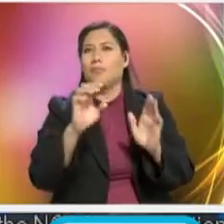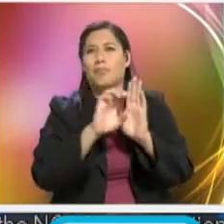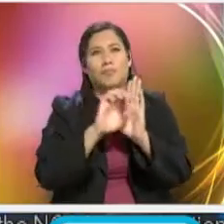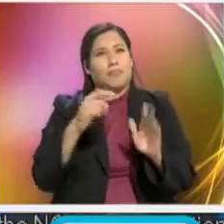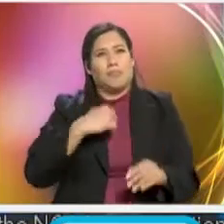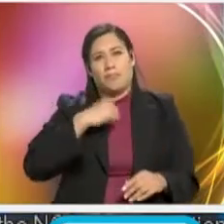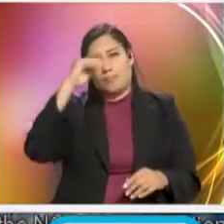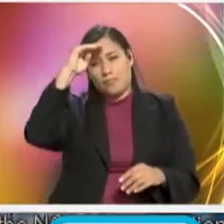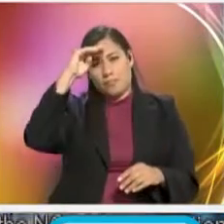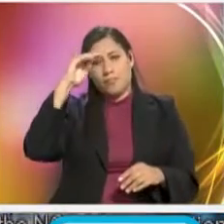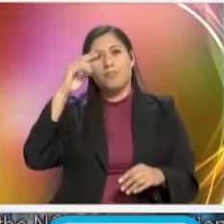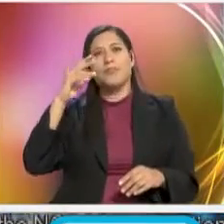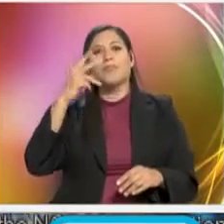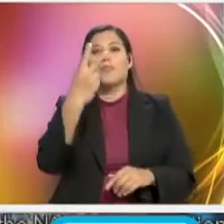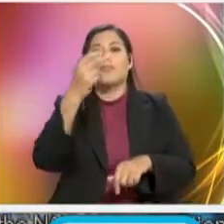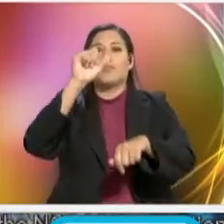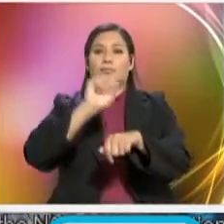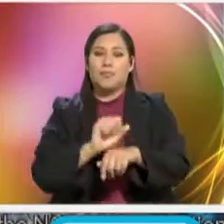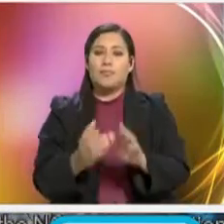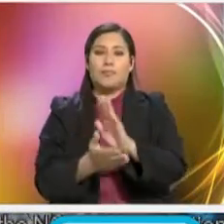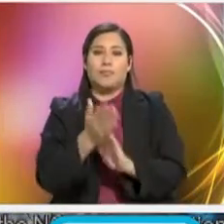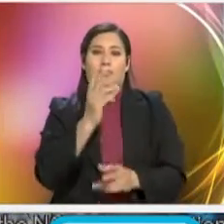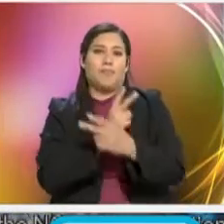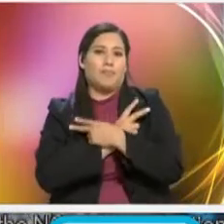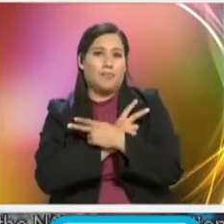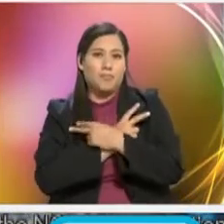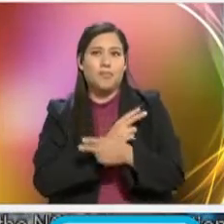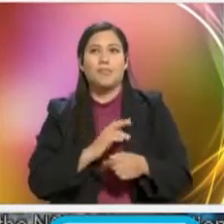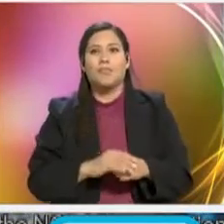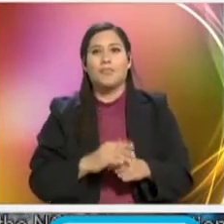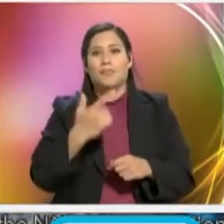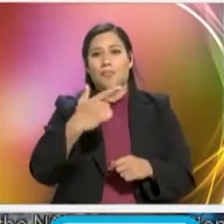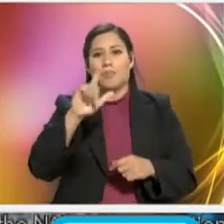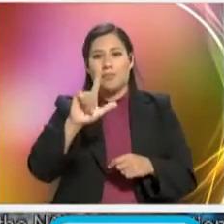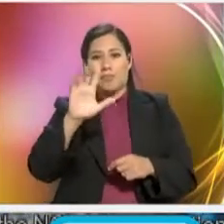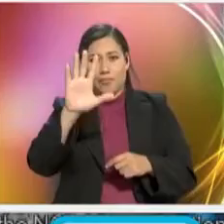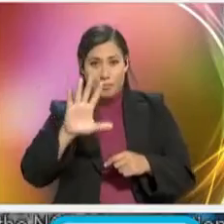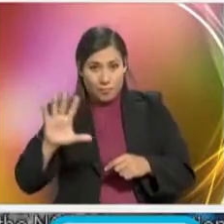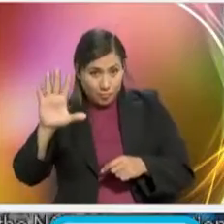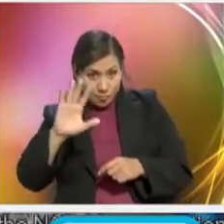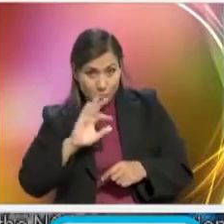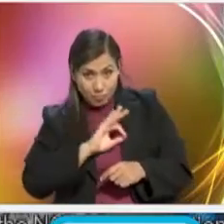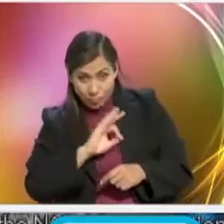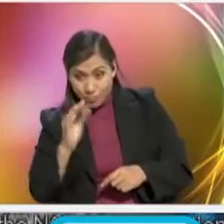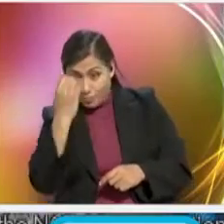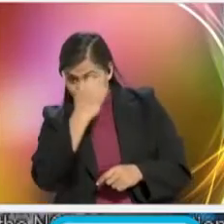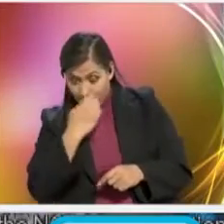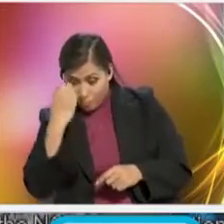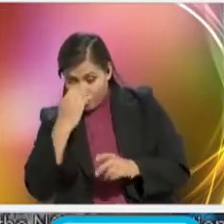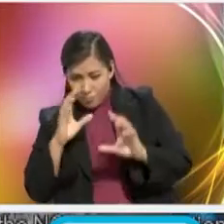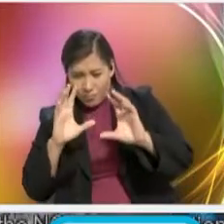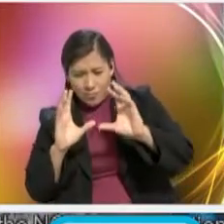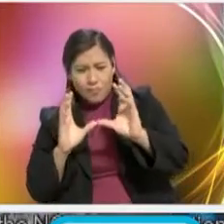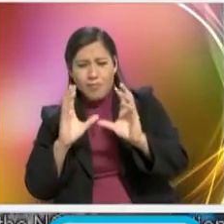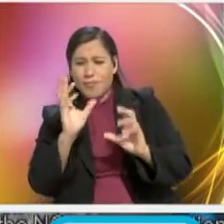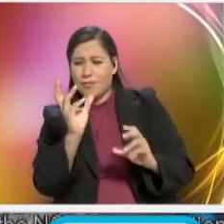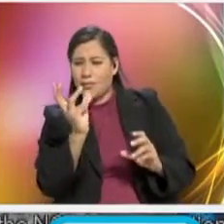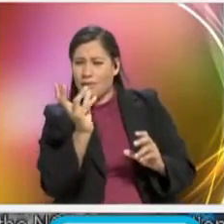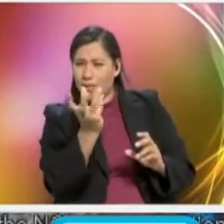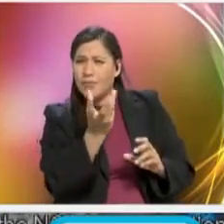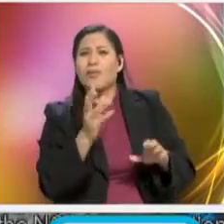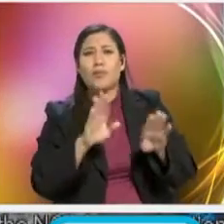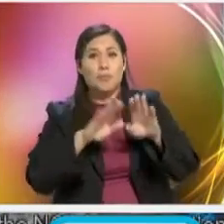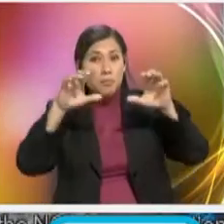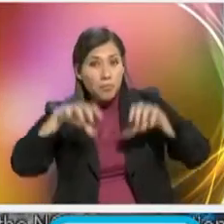modelar. irme en 2 semanas de vacaciones al Golfo de México, ¿podría checar? Claro, por supuesto, sí. Y te darás